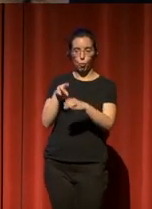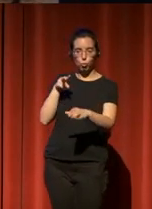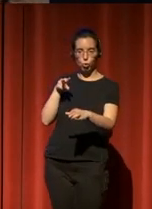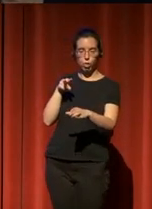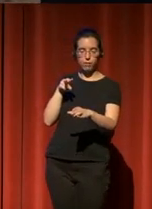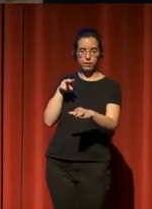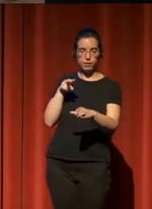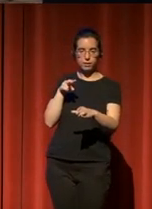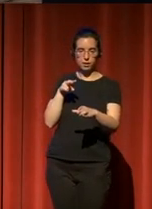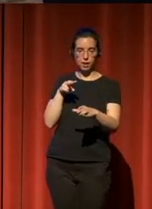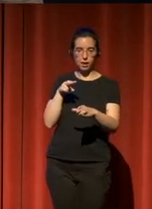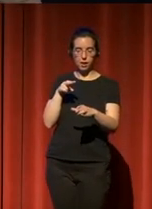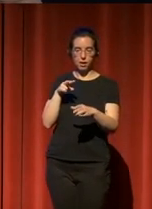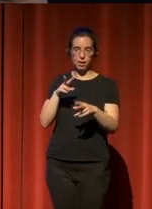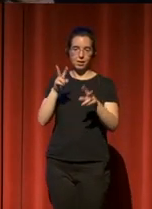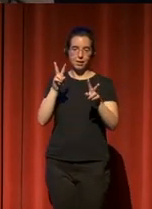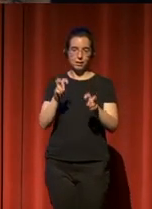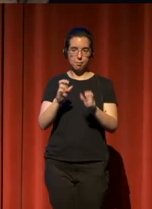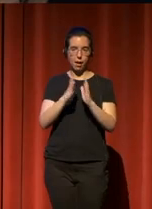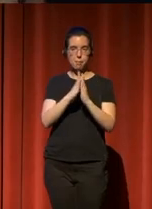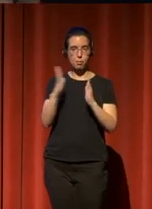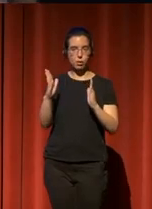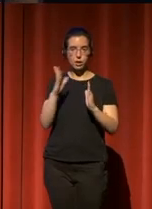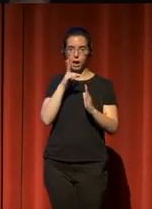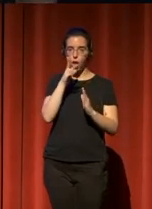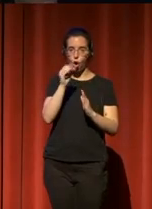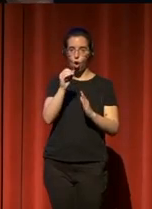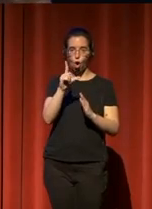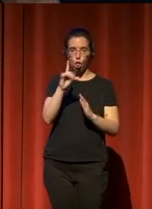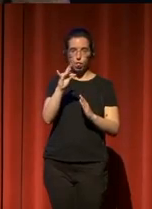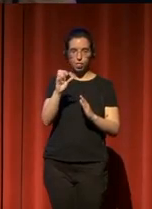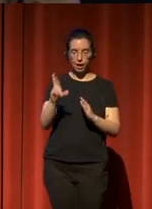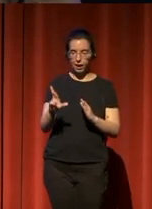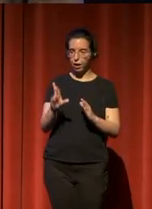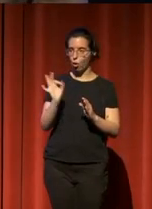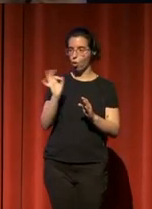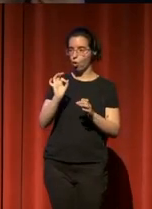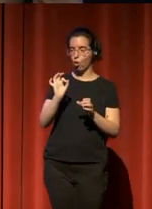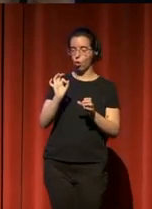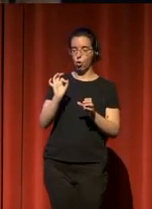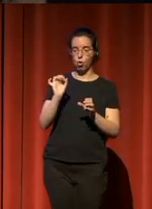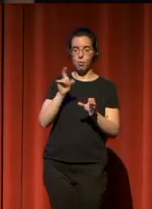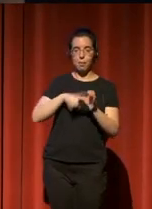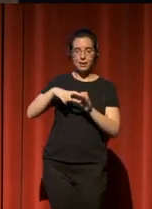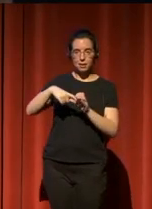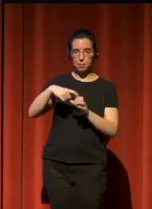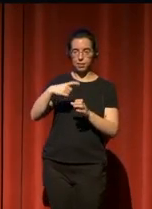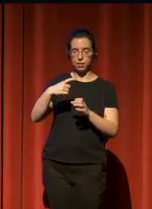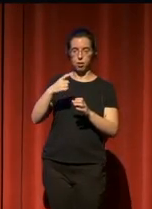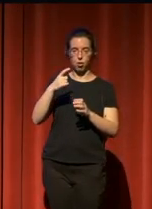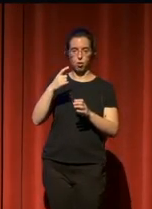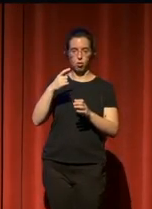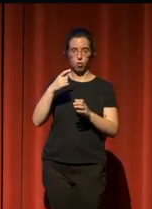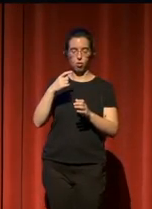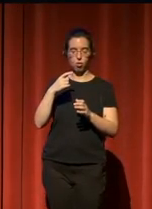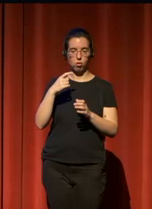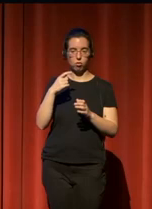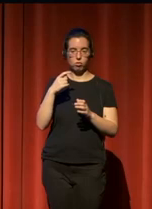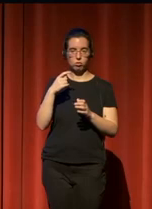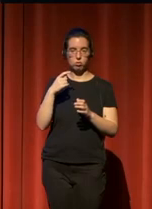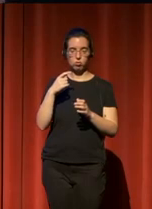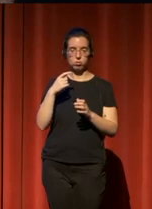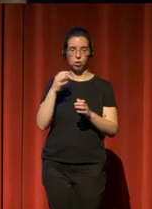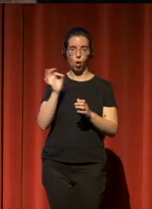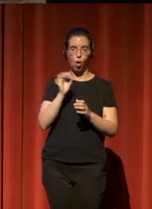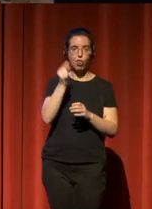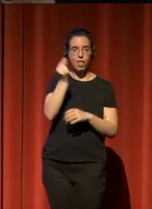stakeholders de la biblioteca y que también en la planificación participativa en algunos diagnósticos eh